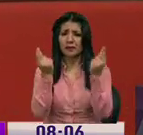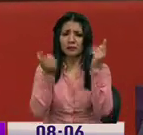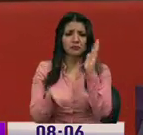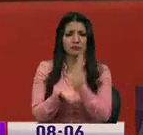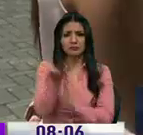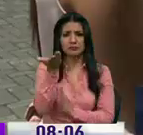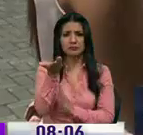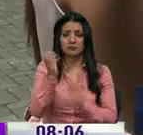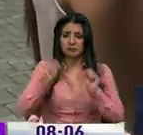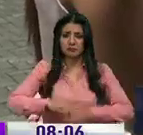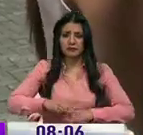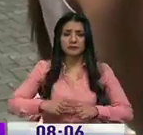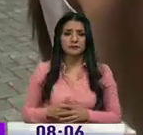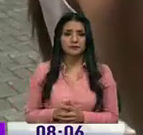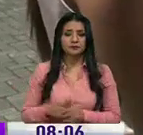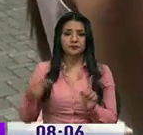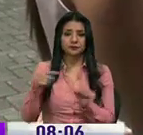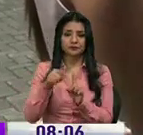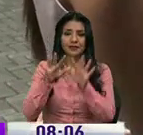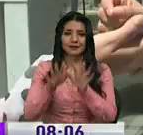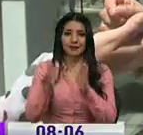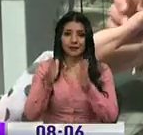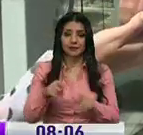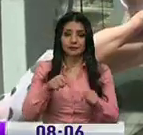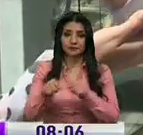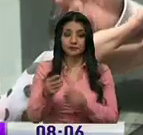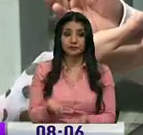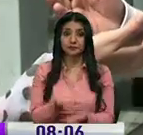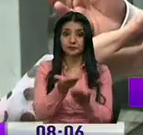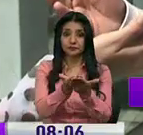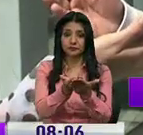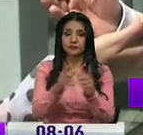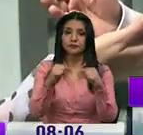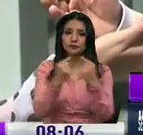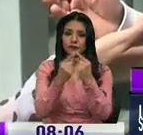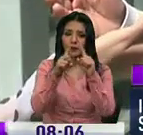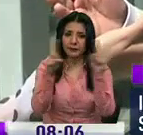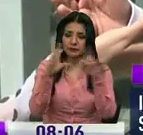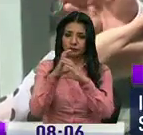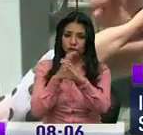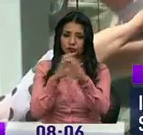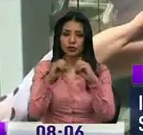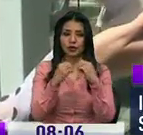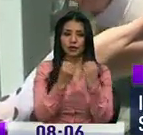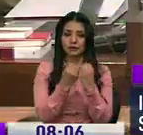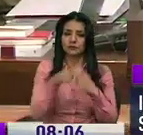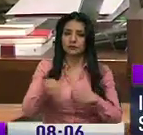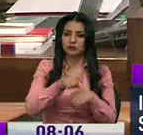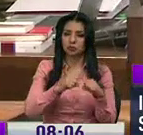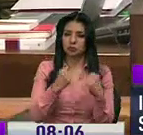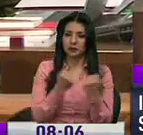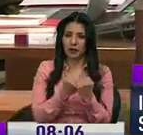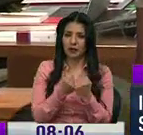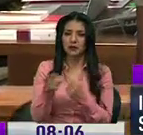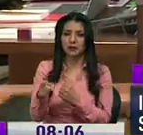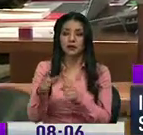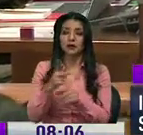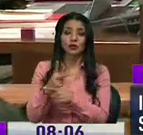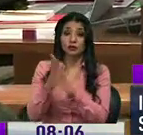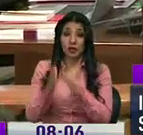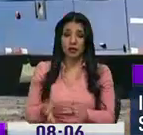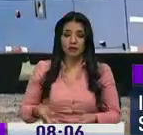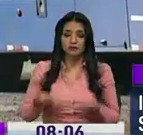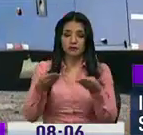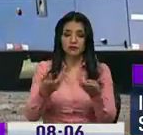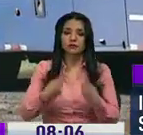inmediatamente revisada. Según Guillermo Abad, en los próximos días se presentará tanto al gremio como a organizaciones de la sociedad civil y los concejales